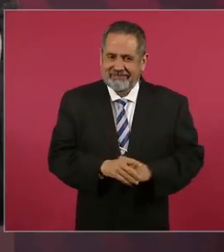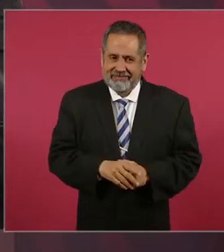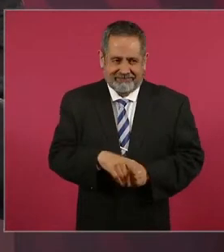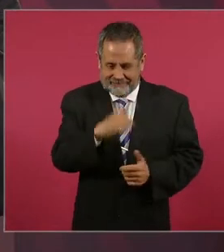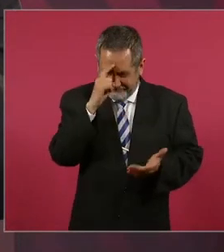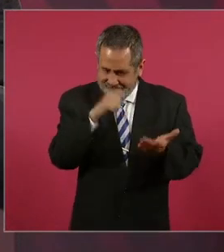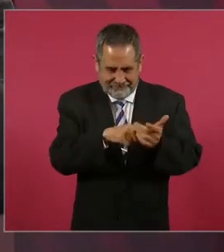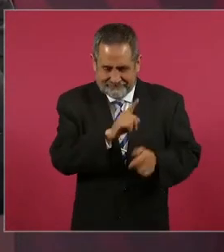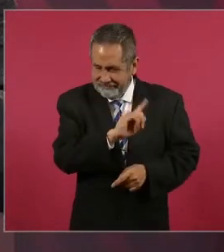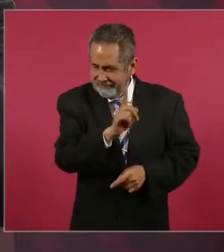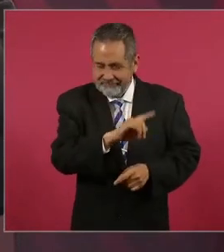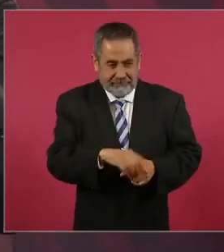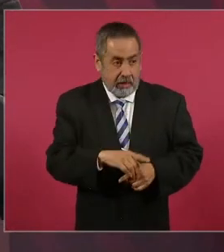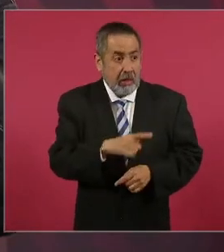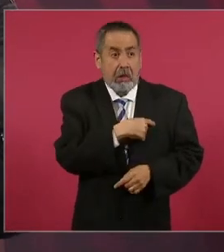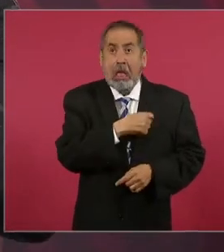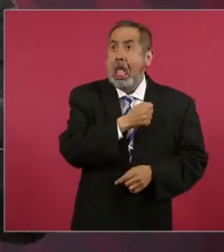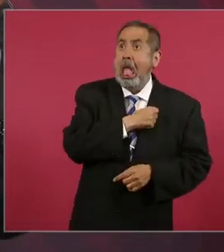fanático, no.